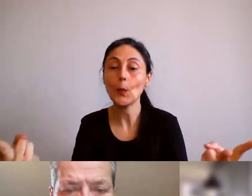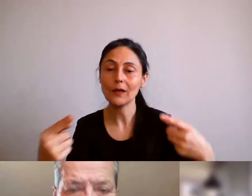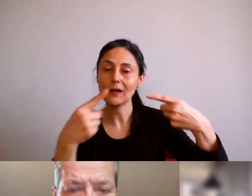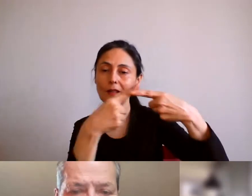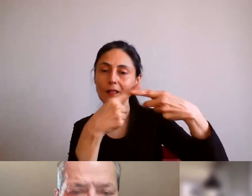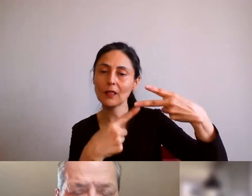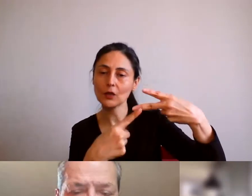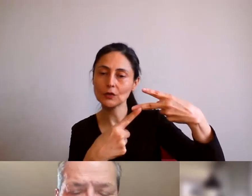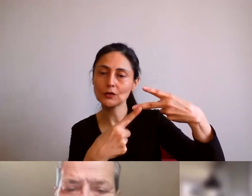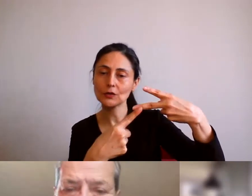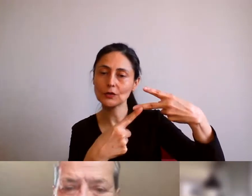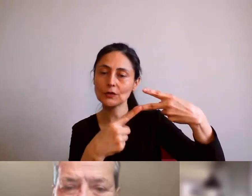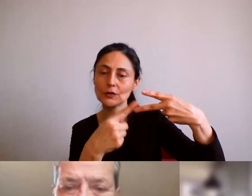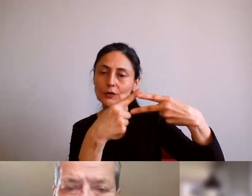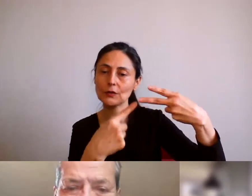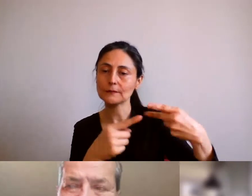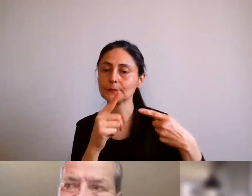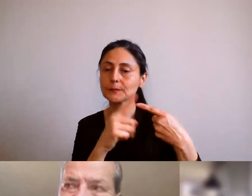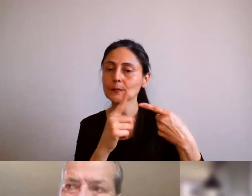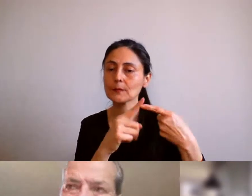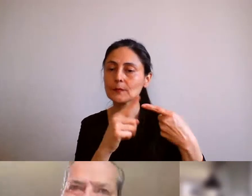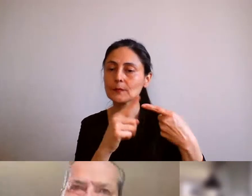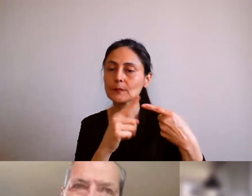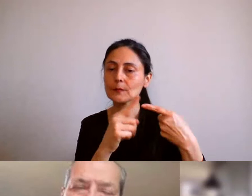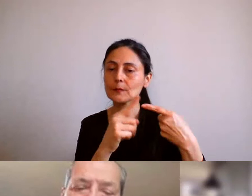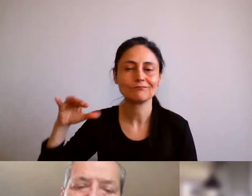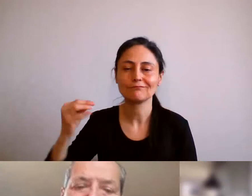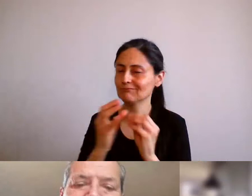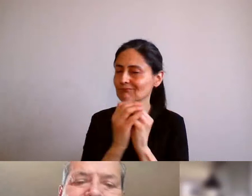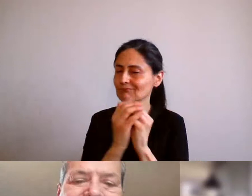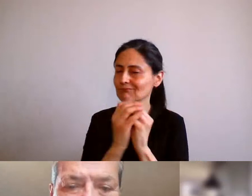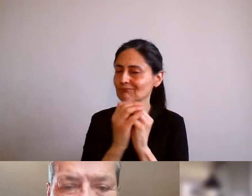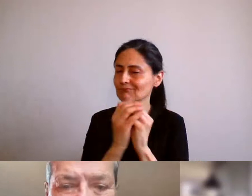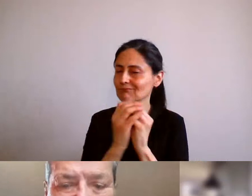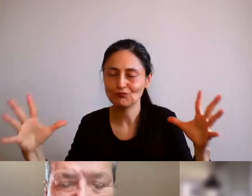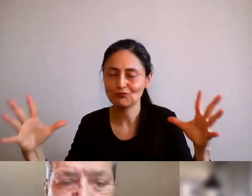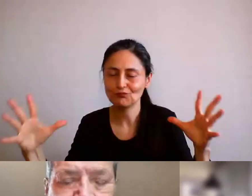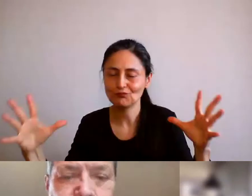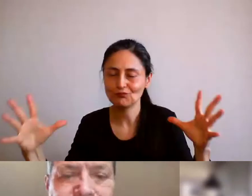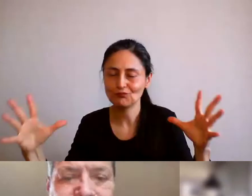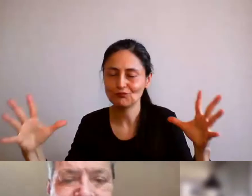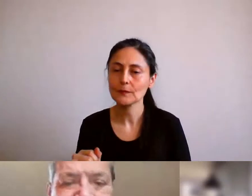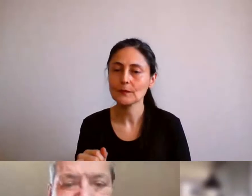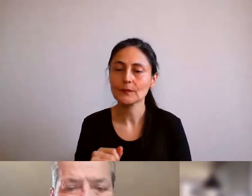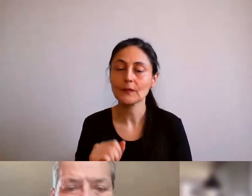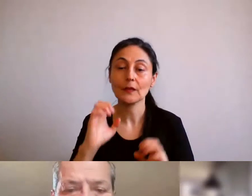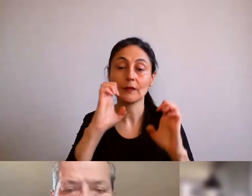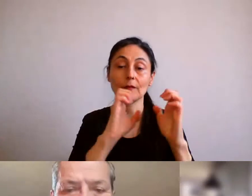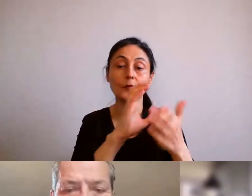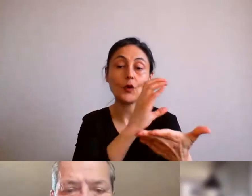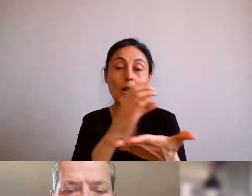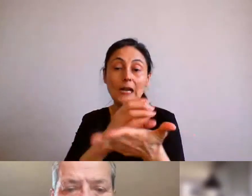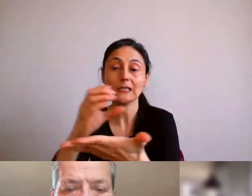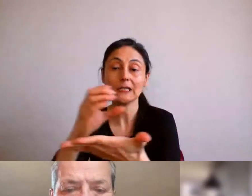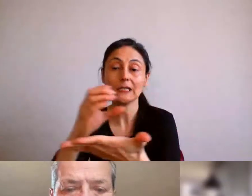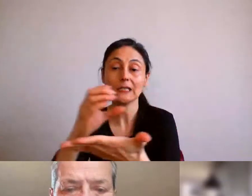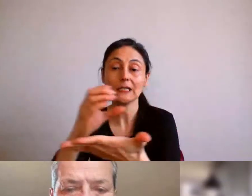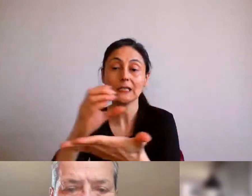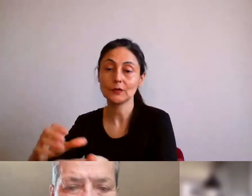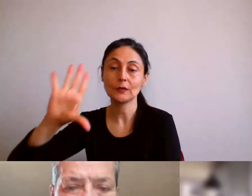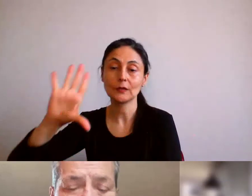lado, la importancia enorme y la muy buena organización que tenemos en nuestro país en